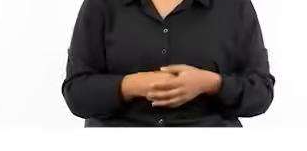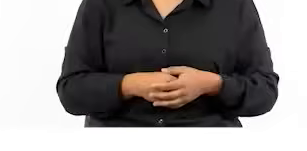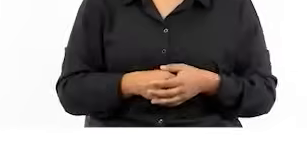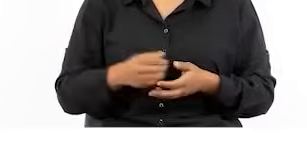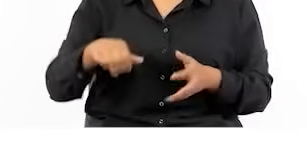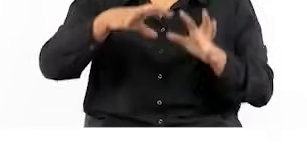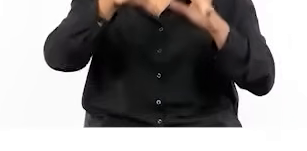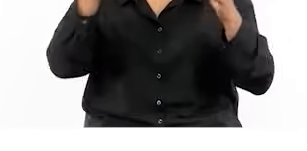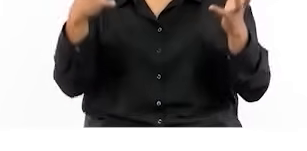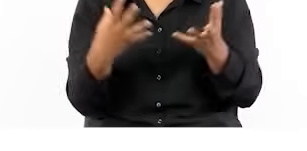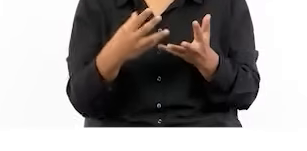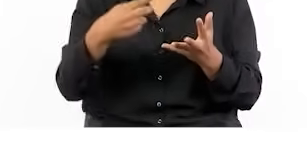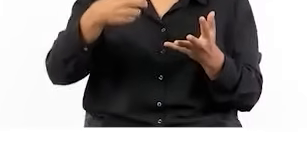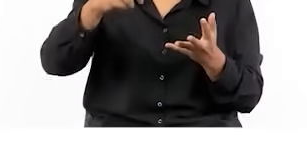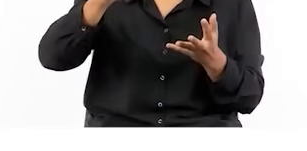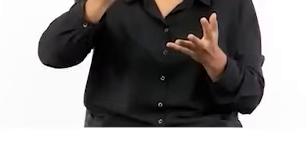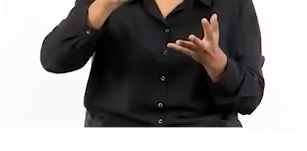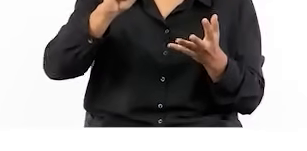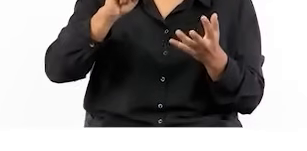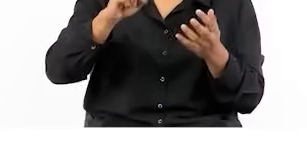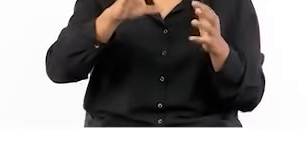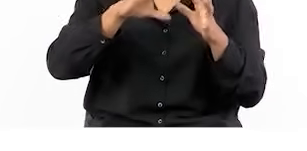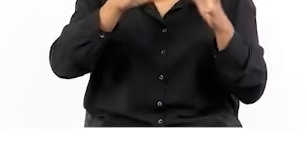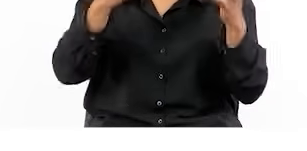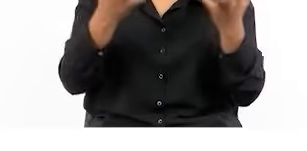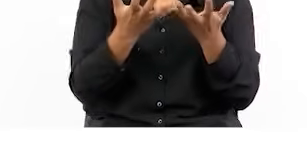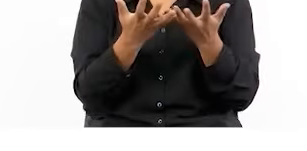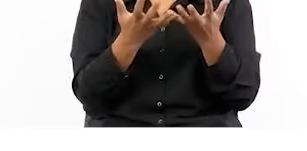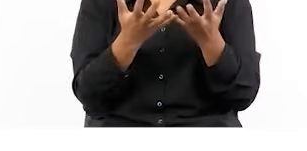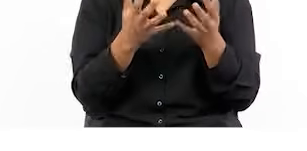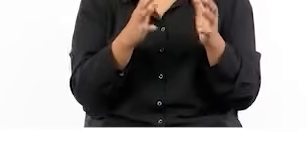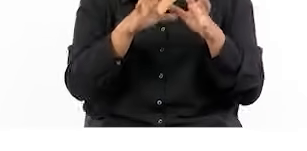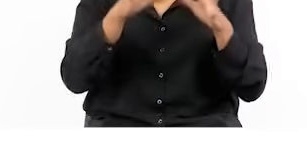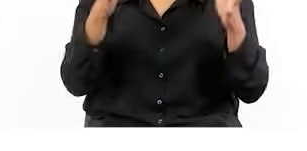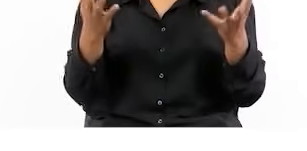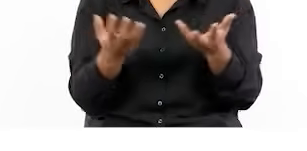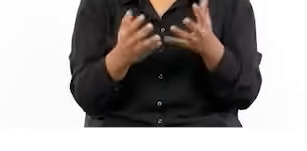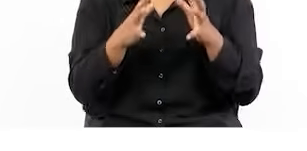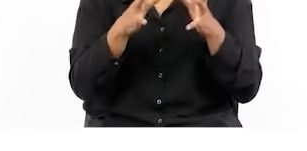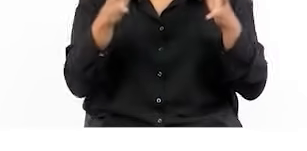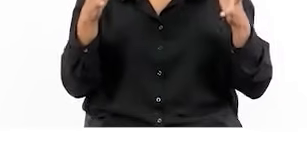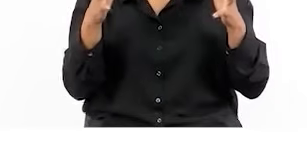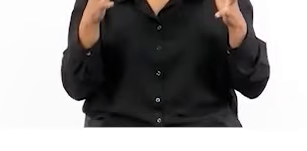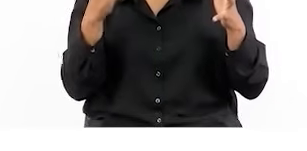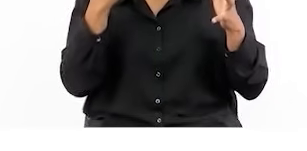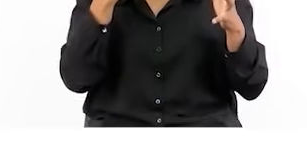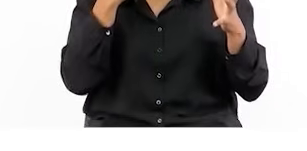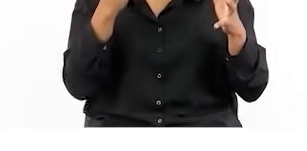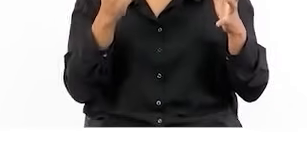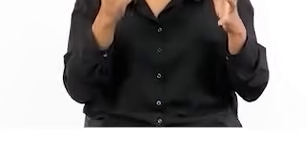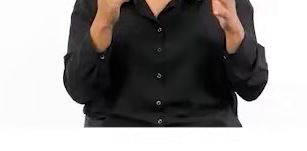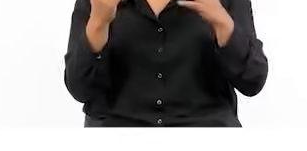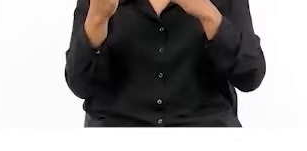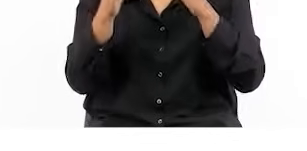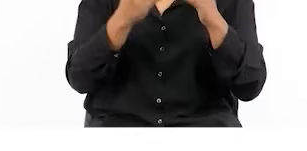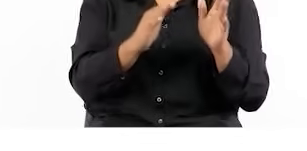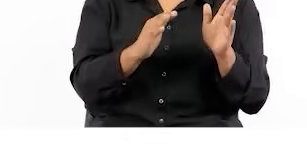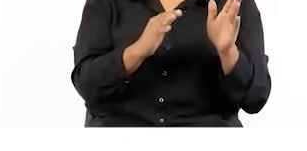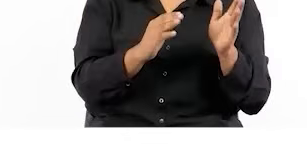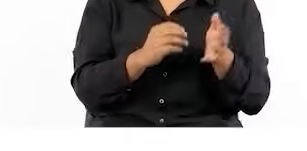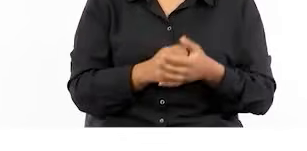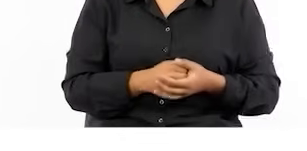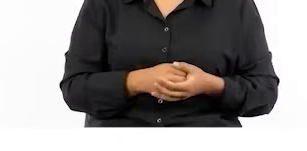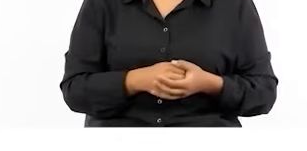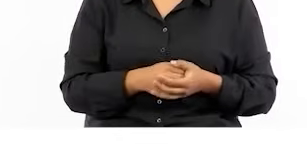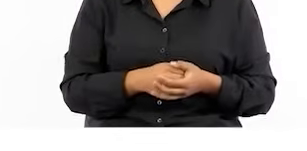satélites naturales. Luego están los planetas gaseosos. Su tamaño es muy grande. Si los comparamos, aunque esta imagen